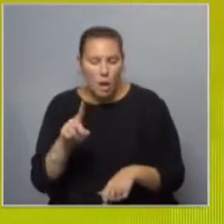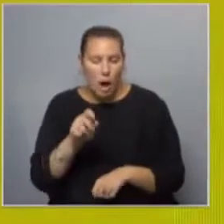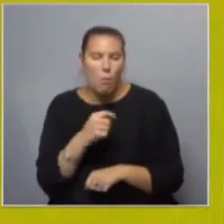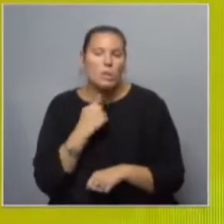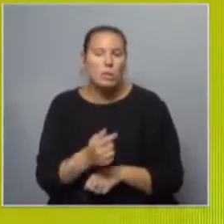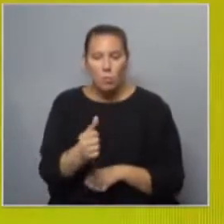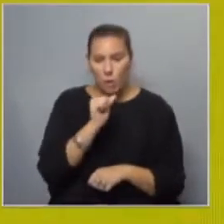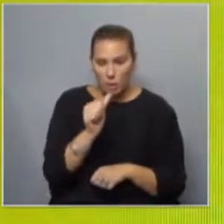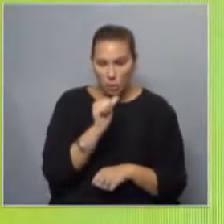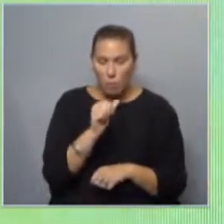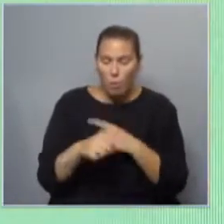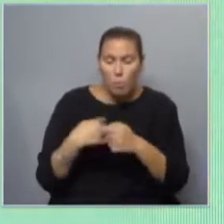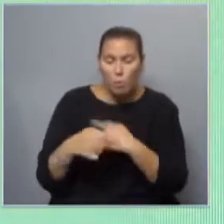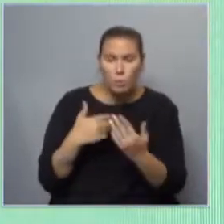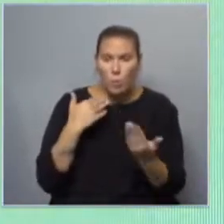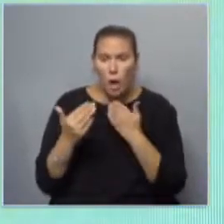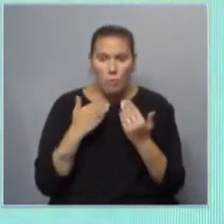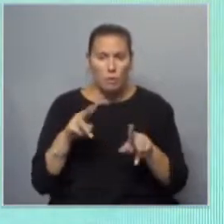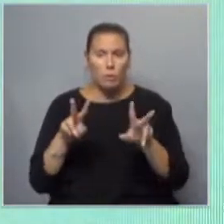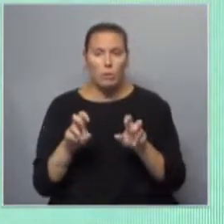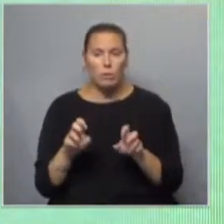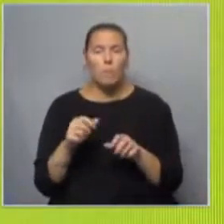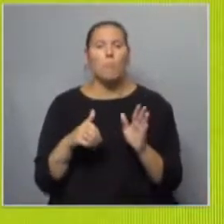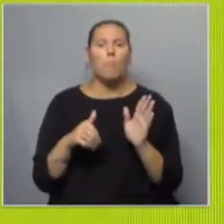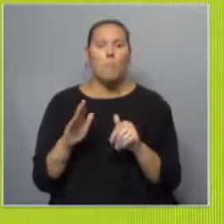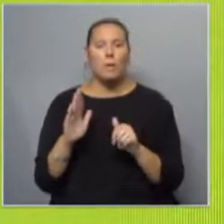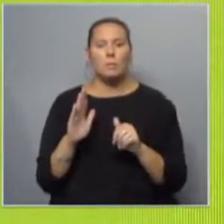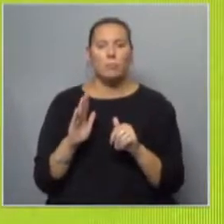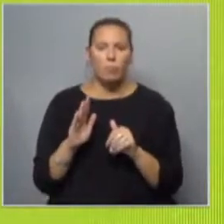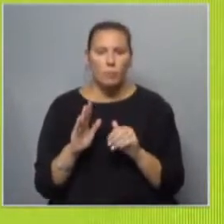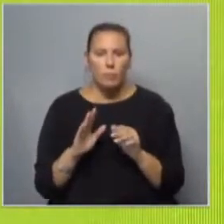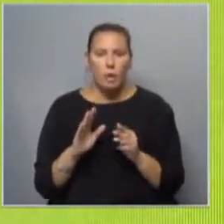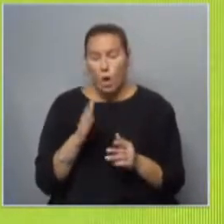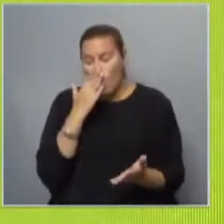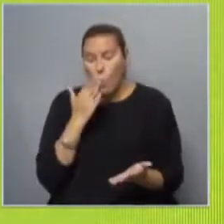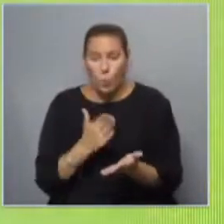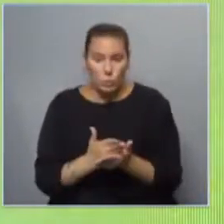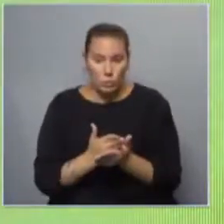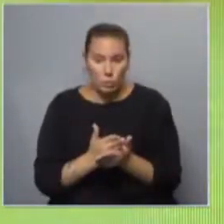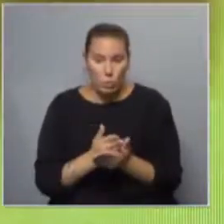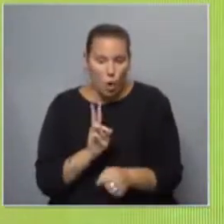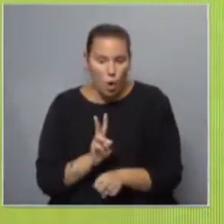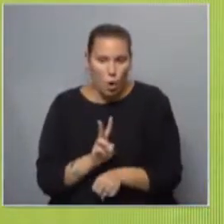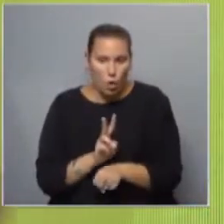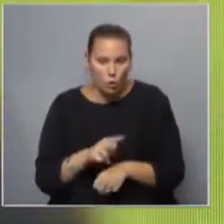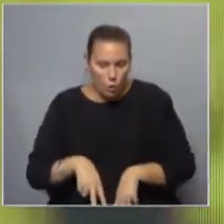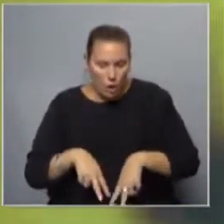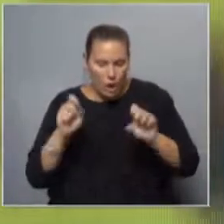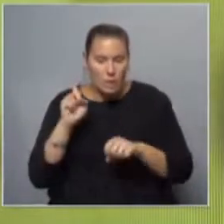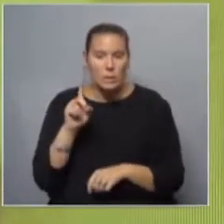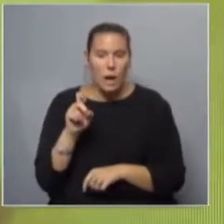hablar un poco, vamos a seguir hablando del tema, un poco en lo que viene a ser el paso final, que es el monitoreo, el análisis del